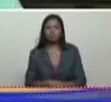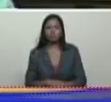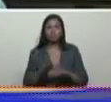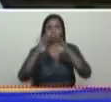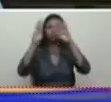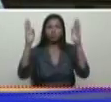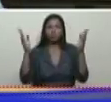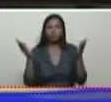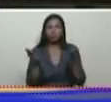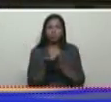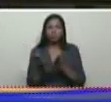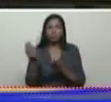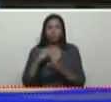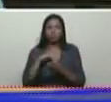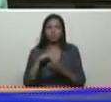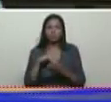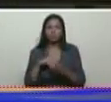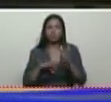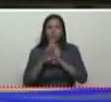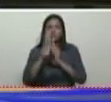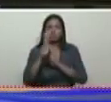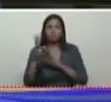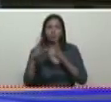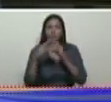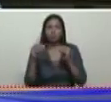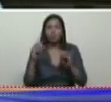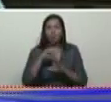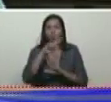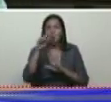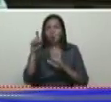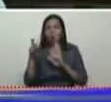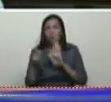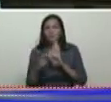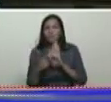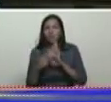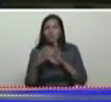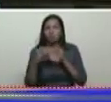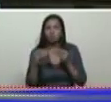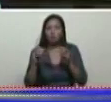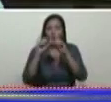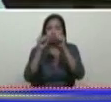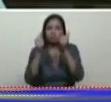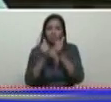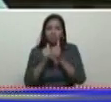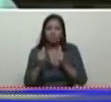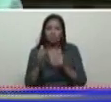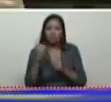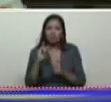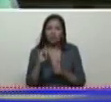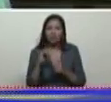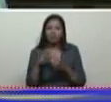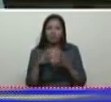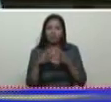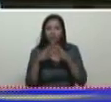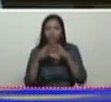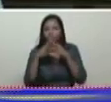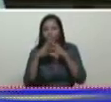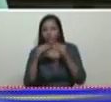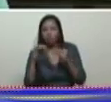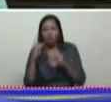mundo. Superar totalmente en el país los sistemas de ladronaje